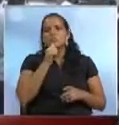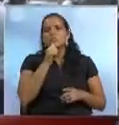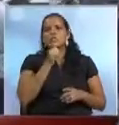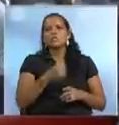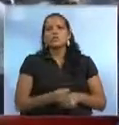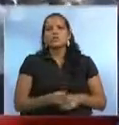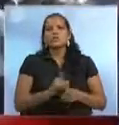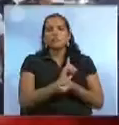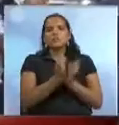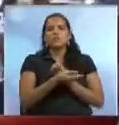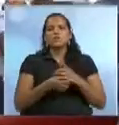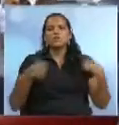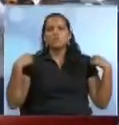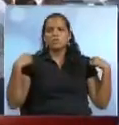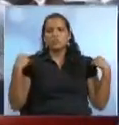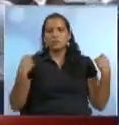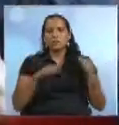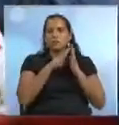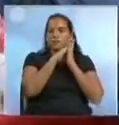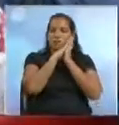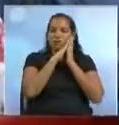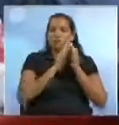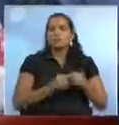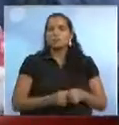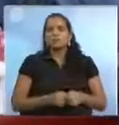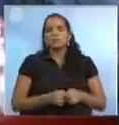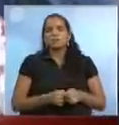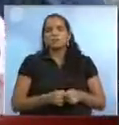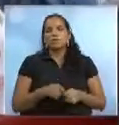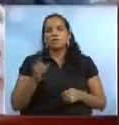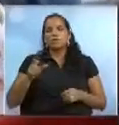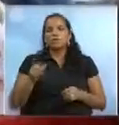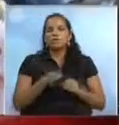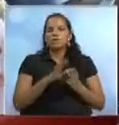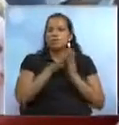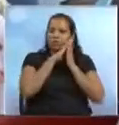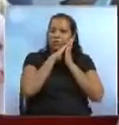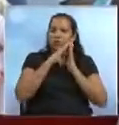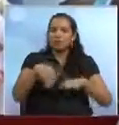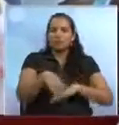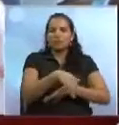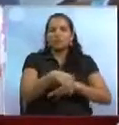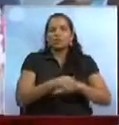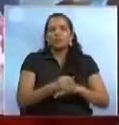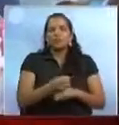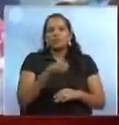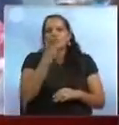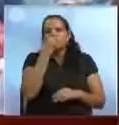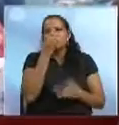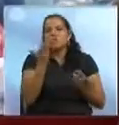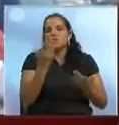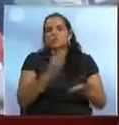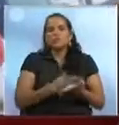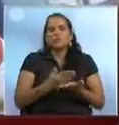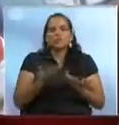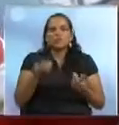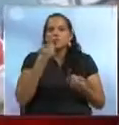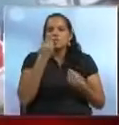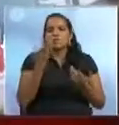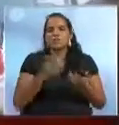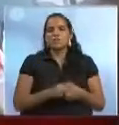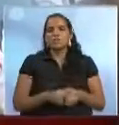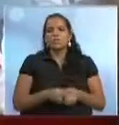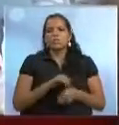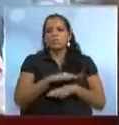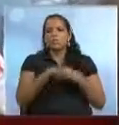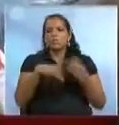agua, cambiarse de ropa y dormir. Imagínense ustedes la gente durmiendo en la calle, la comida, la alimentación. Por